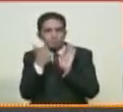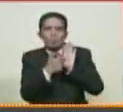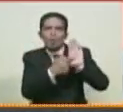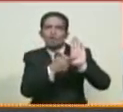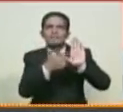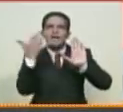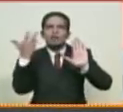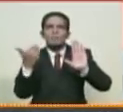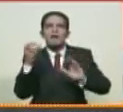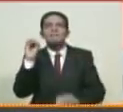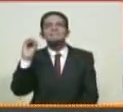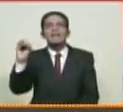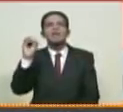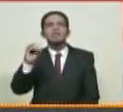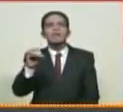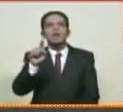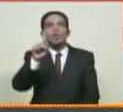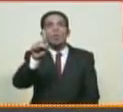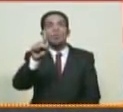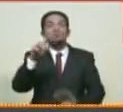el